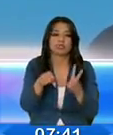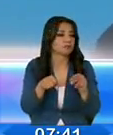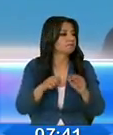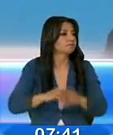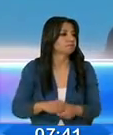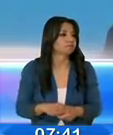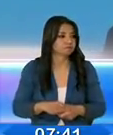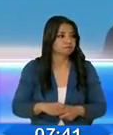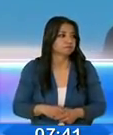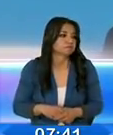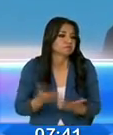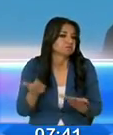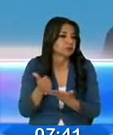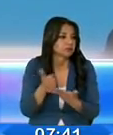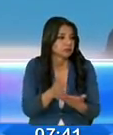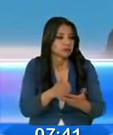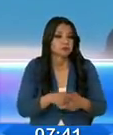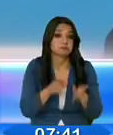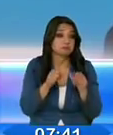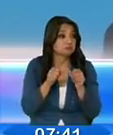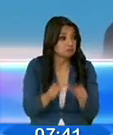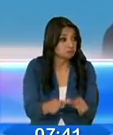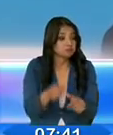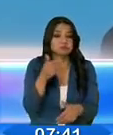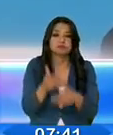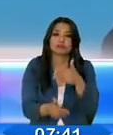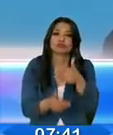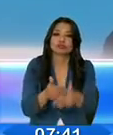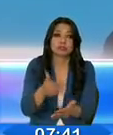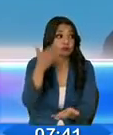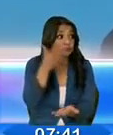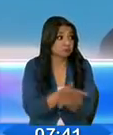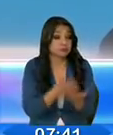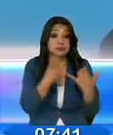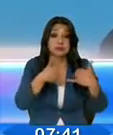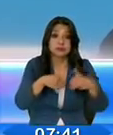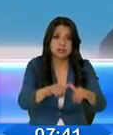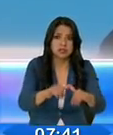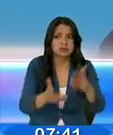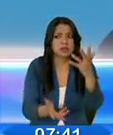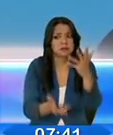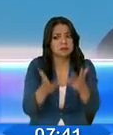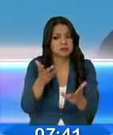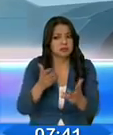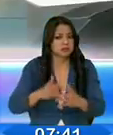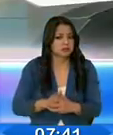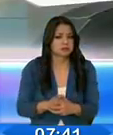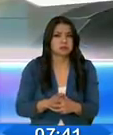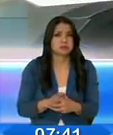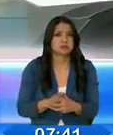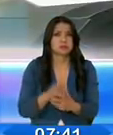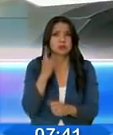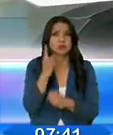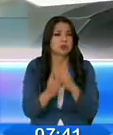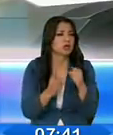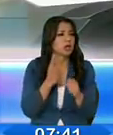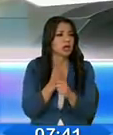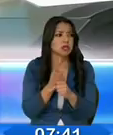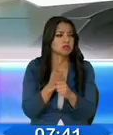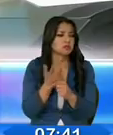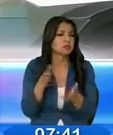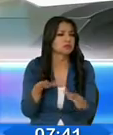laudo. Si es que los mantiene y el proceso de anulación sigue, estamos hablando probablemente de un año y